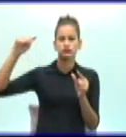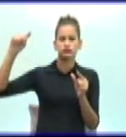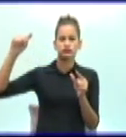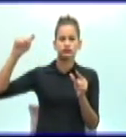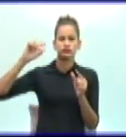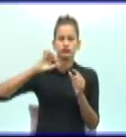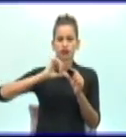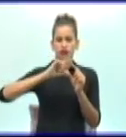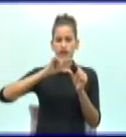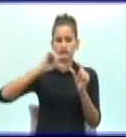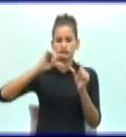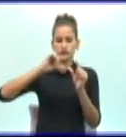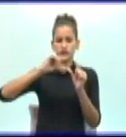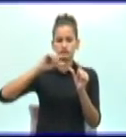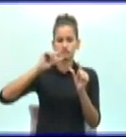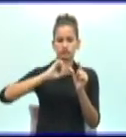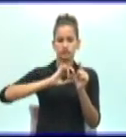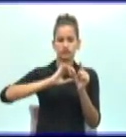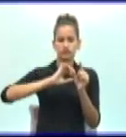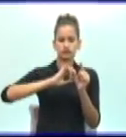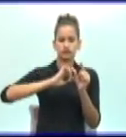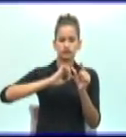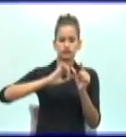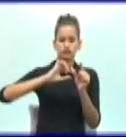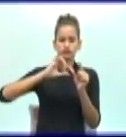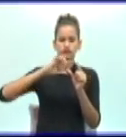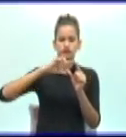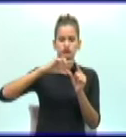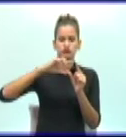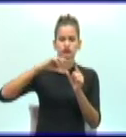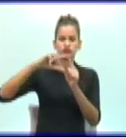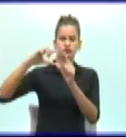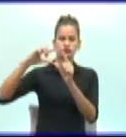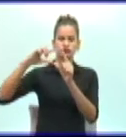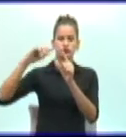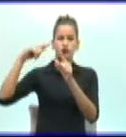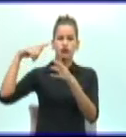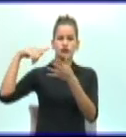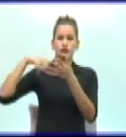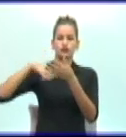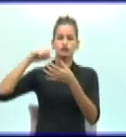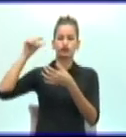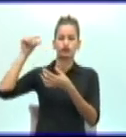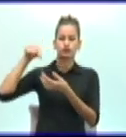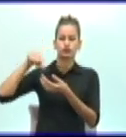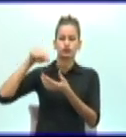cartabón y desplazamos este hasta coincidir con el punto Q.